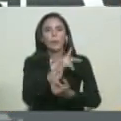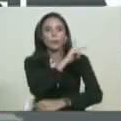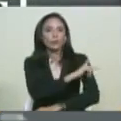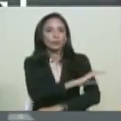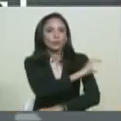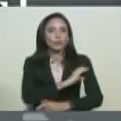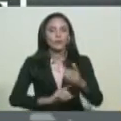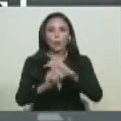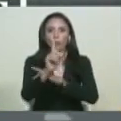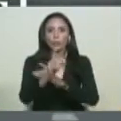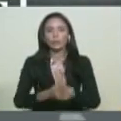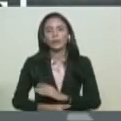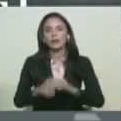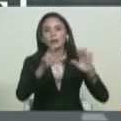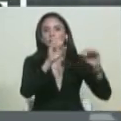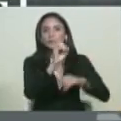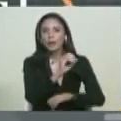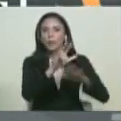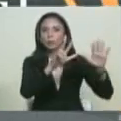0800-PCIVIL-1, que es igual al